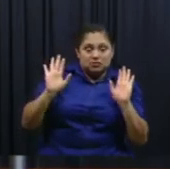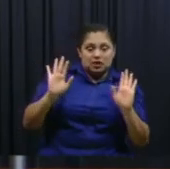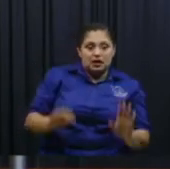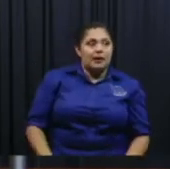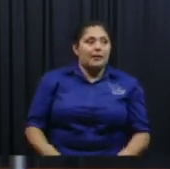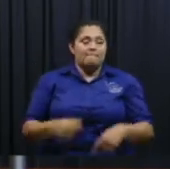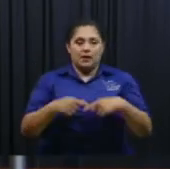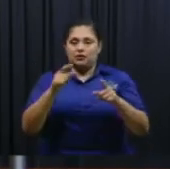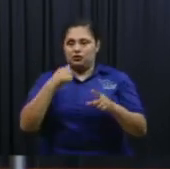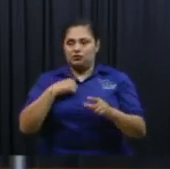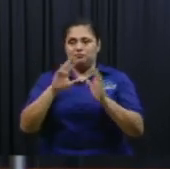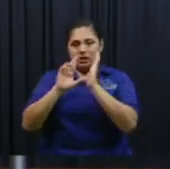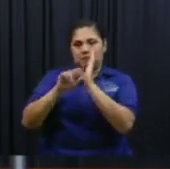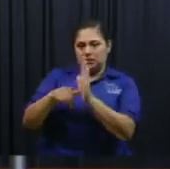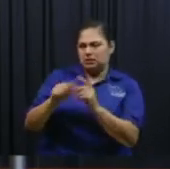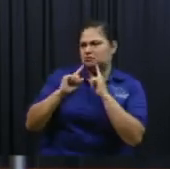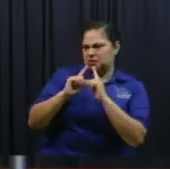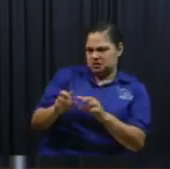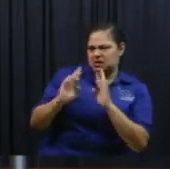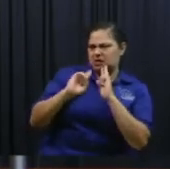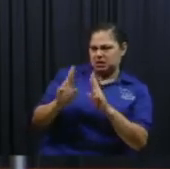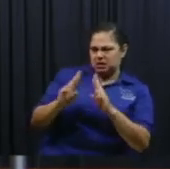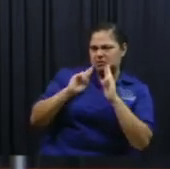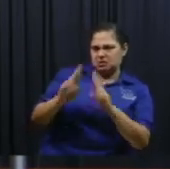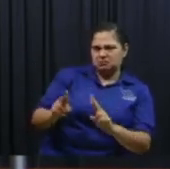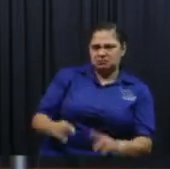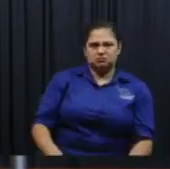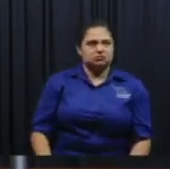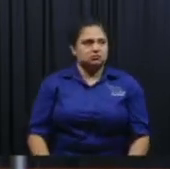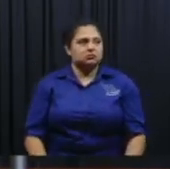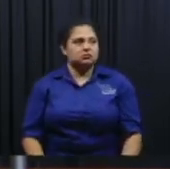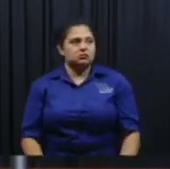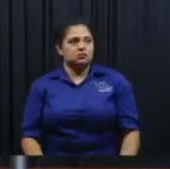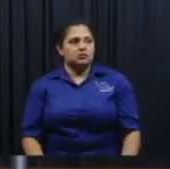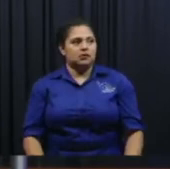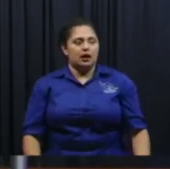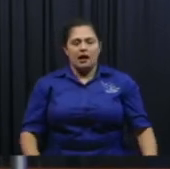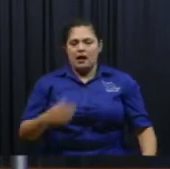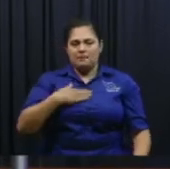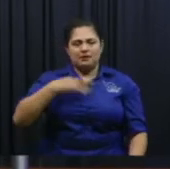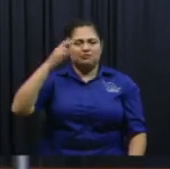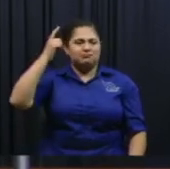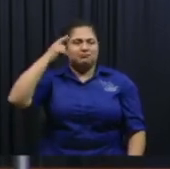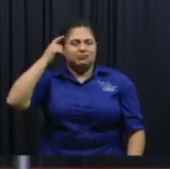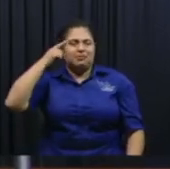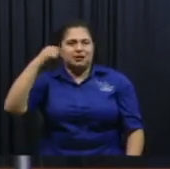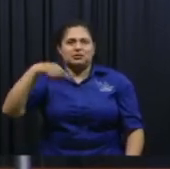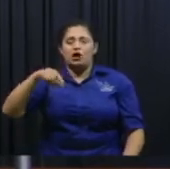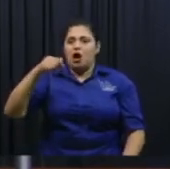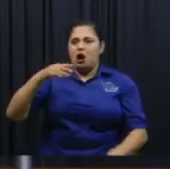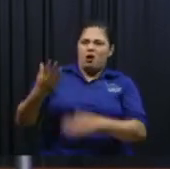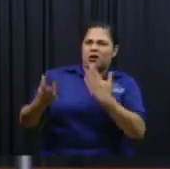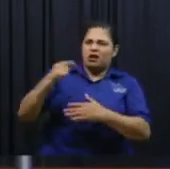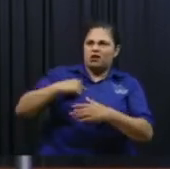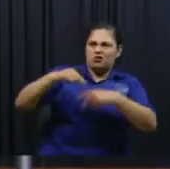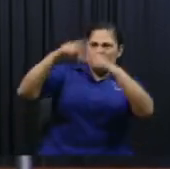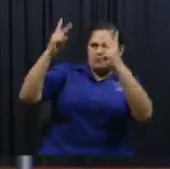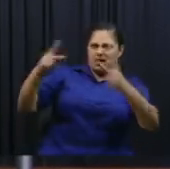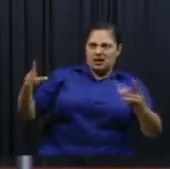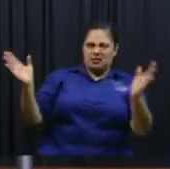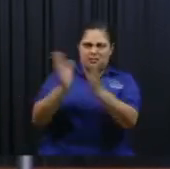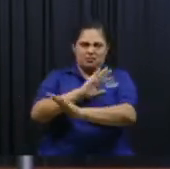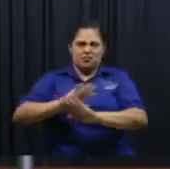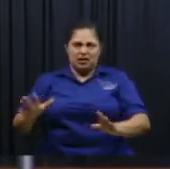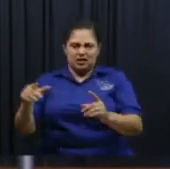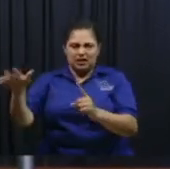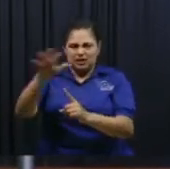que se dijo cual se me ocurre uno Ah pues Aunque ande en valle de sombra de muerte no temeré mal alguno tu vara y tu callao